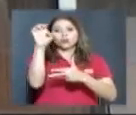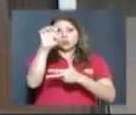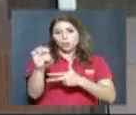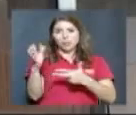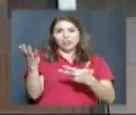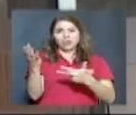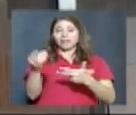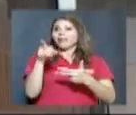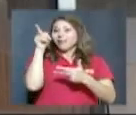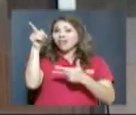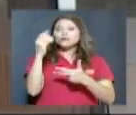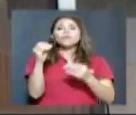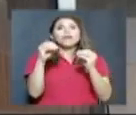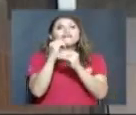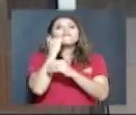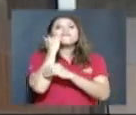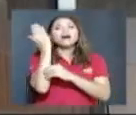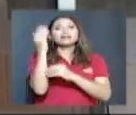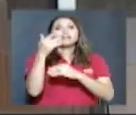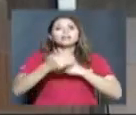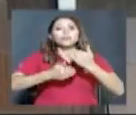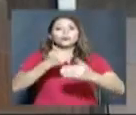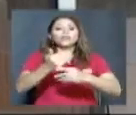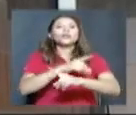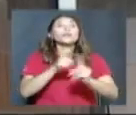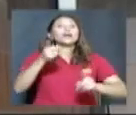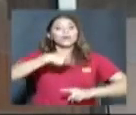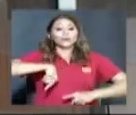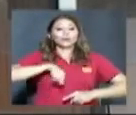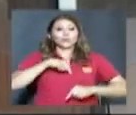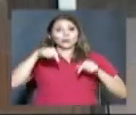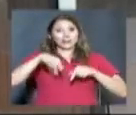más fácil este proceso. Pero nosotros, como nacimos como televisión